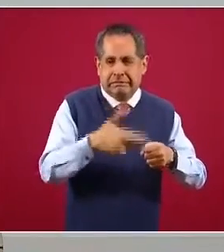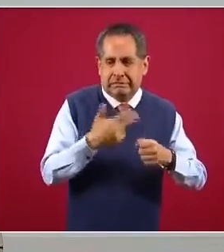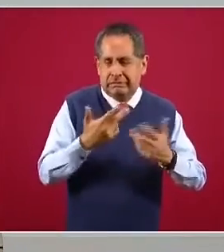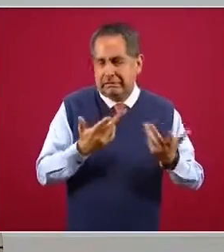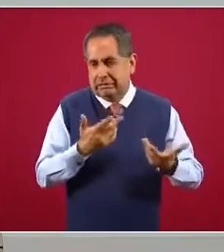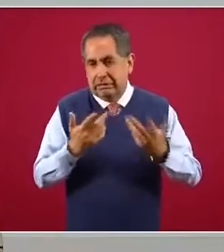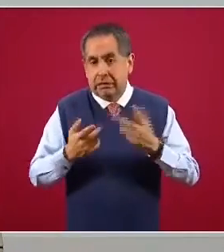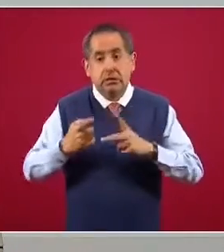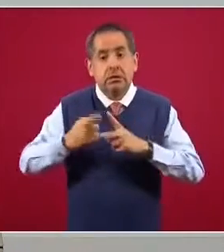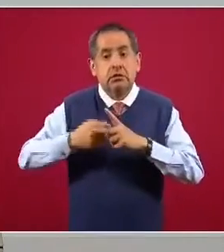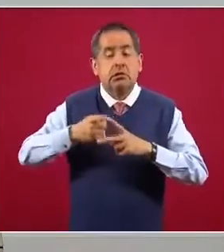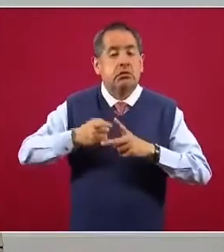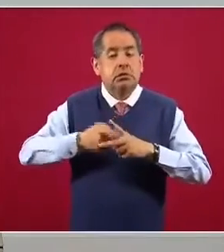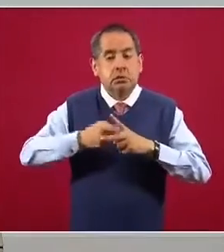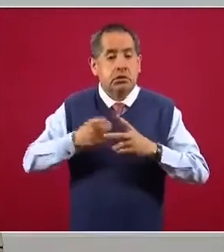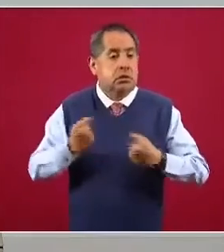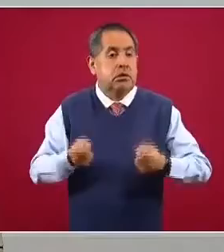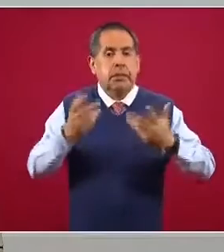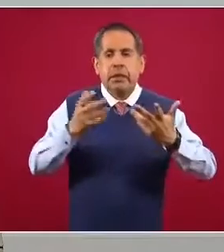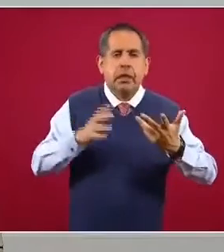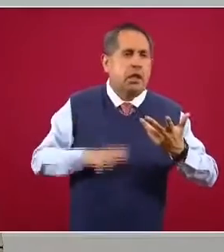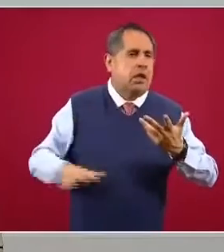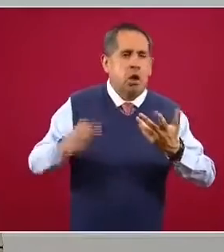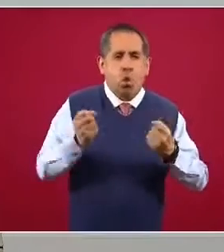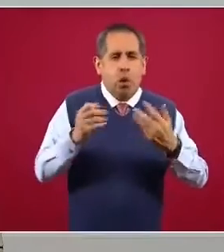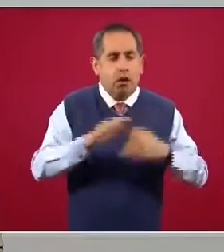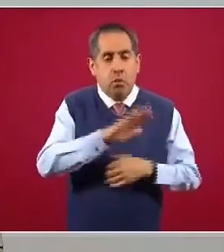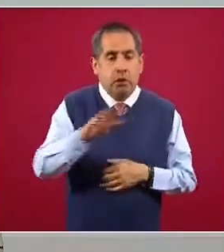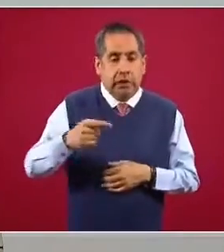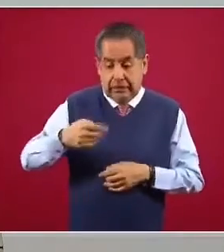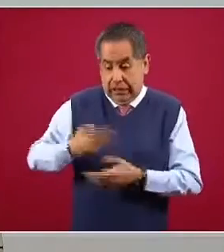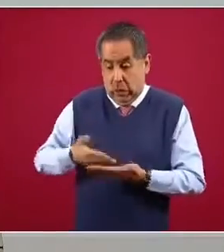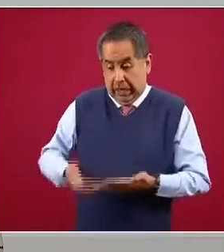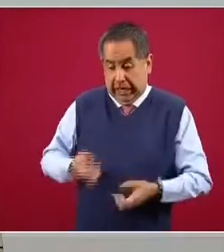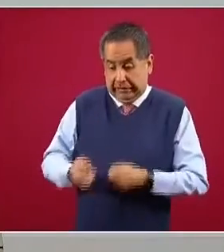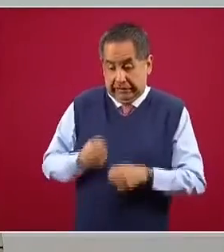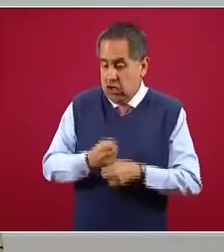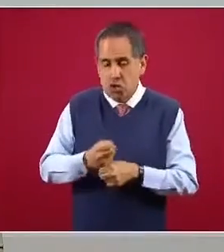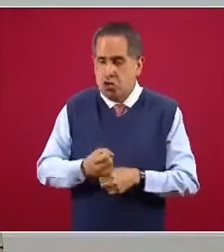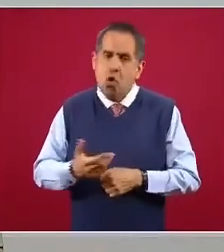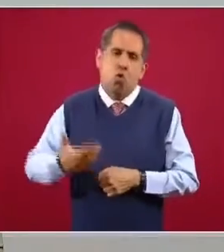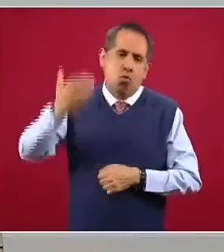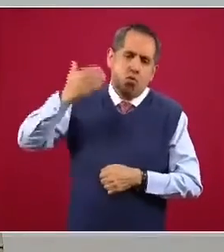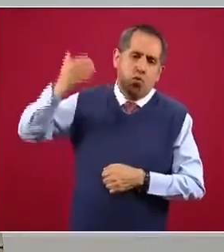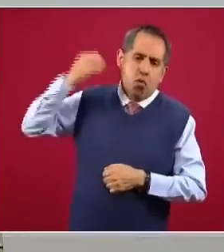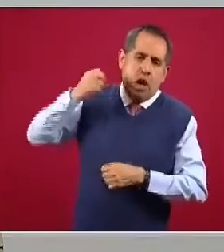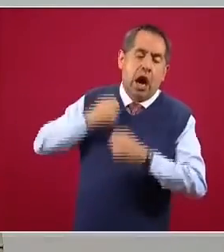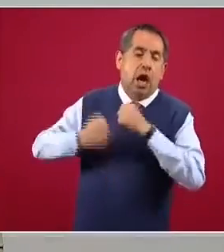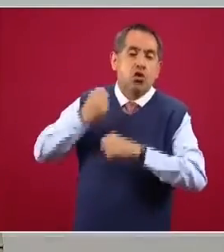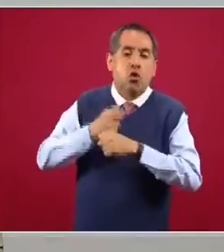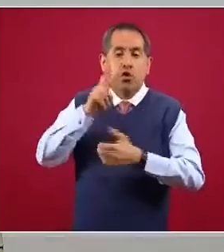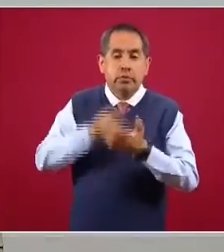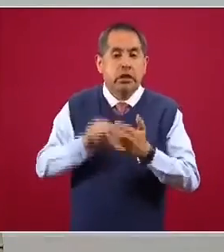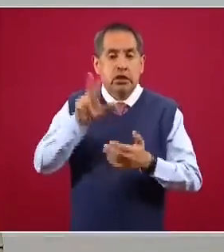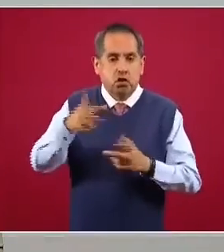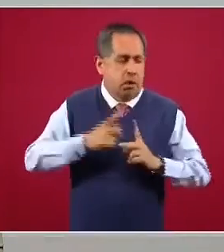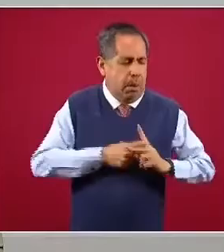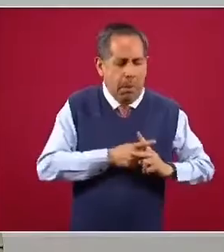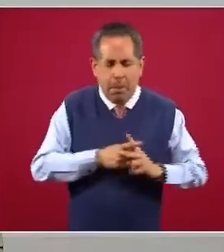cálculo que se hace con la mortalidad no de este año, sino es más con la mortalidad del 2018, ¿no?